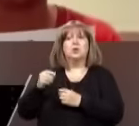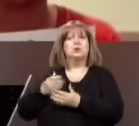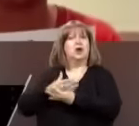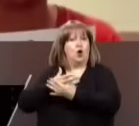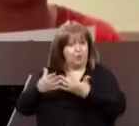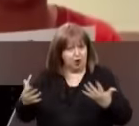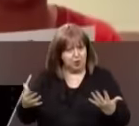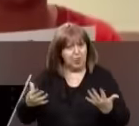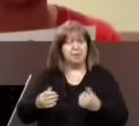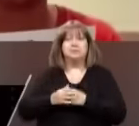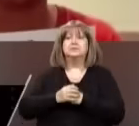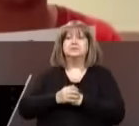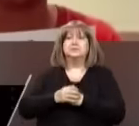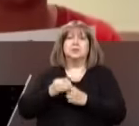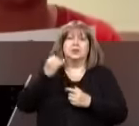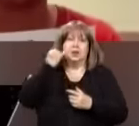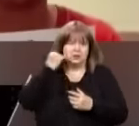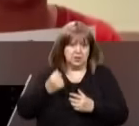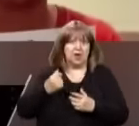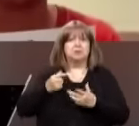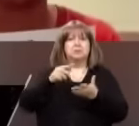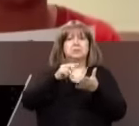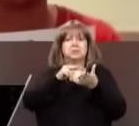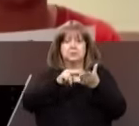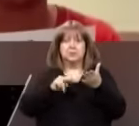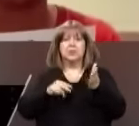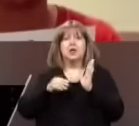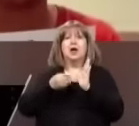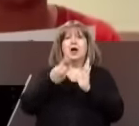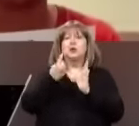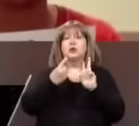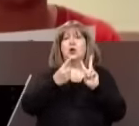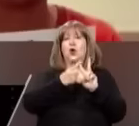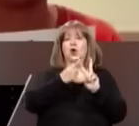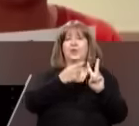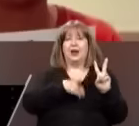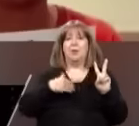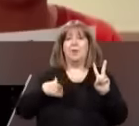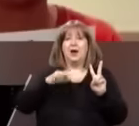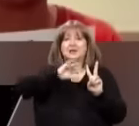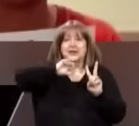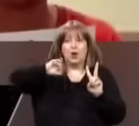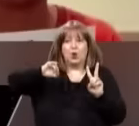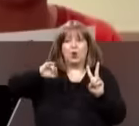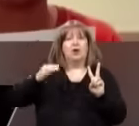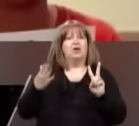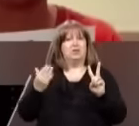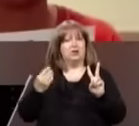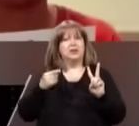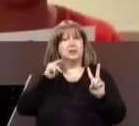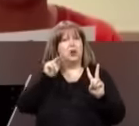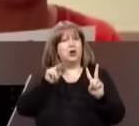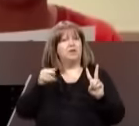triplemente. Queremos ver los fundamentos del supuesto rechazo de lo que fue el planteo de la querella. Pero lo